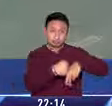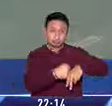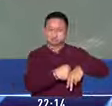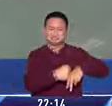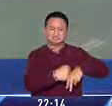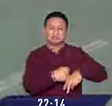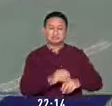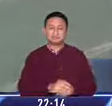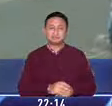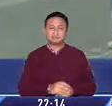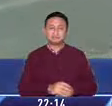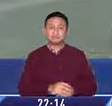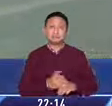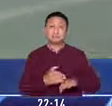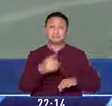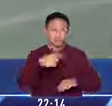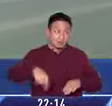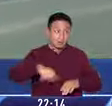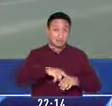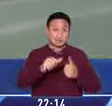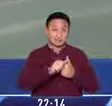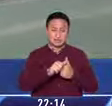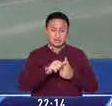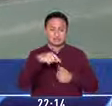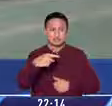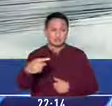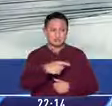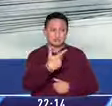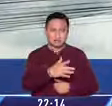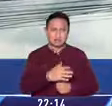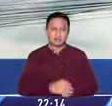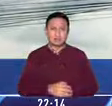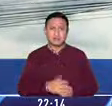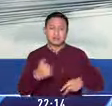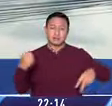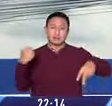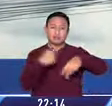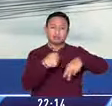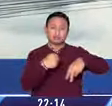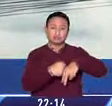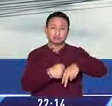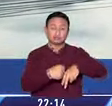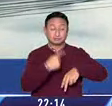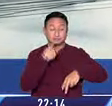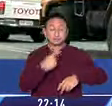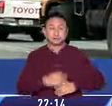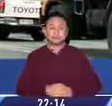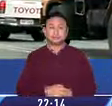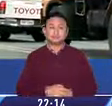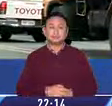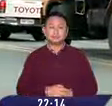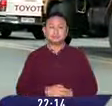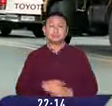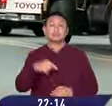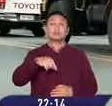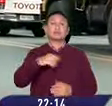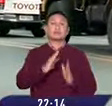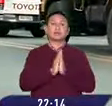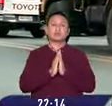pues alrededor de la zona, varios han sido los pedidos. Y de ellos, Estas son las respuestas. Esto que